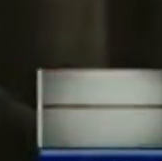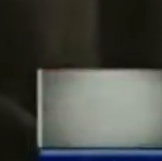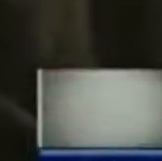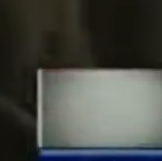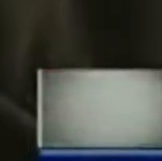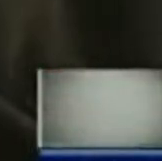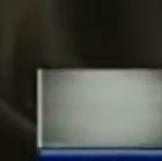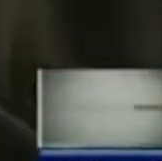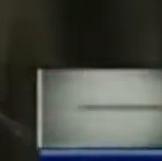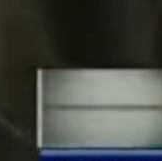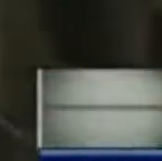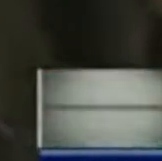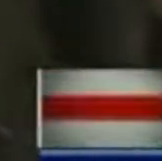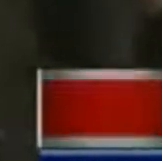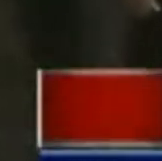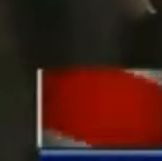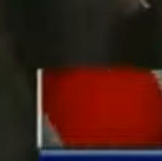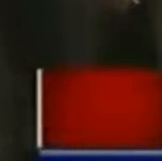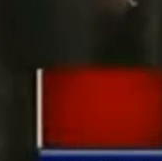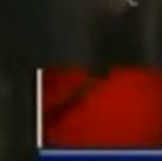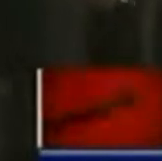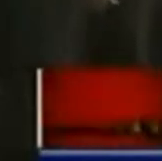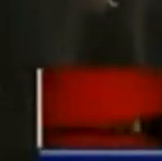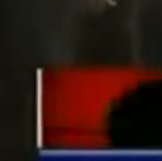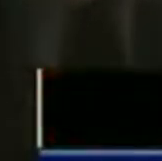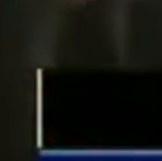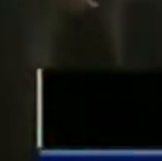vamos por los Ángeles